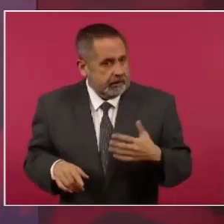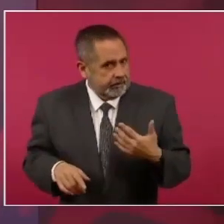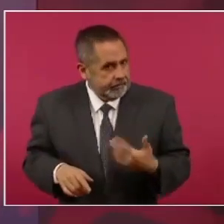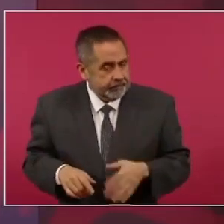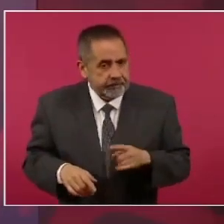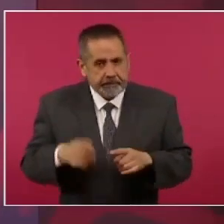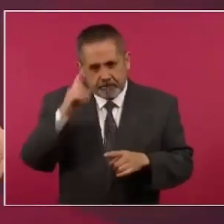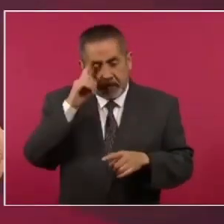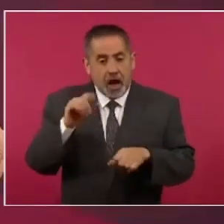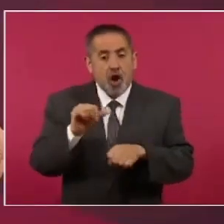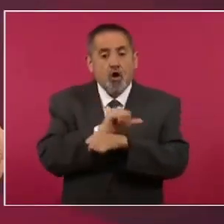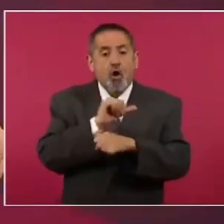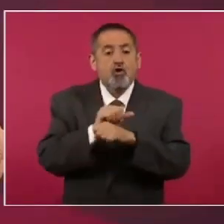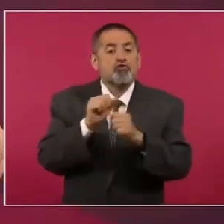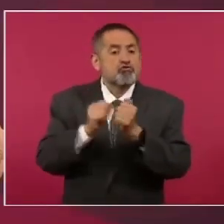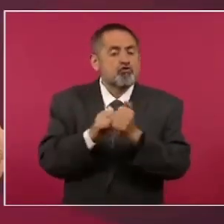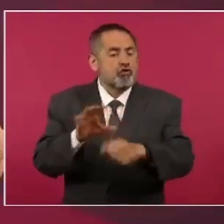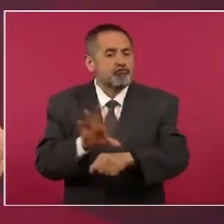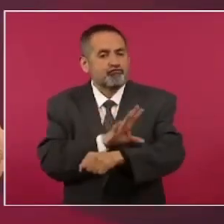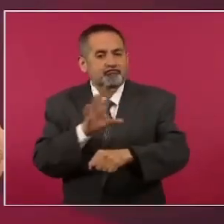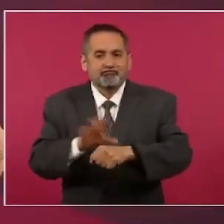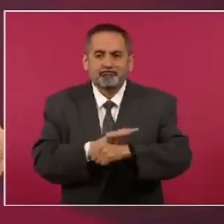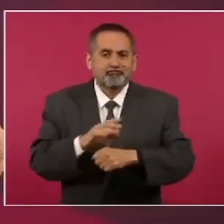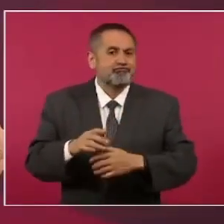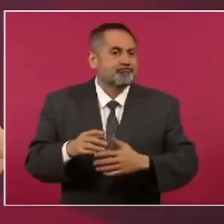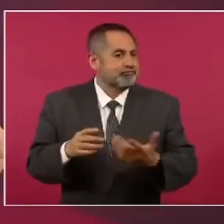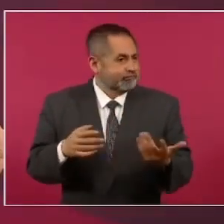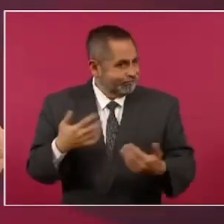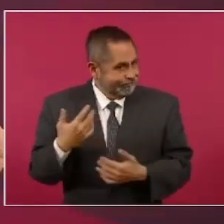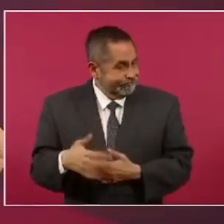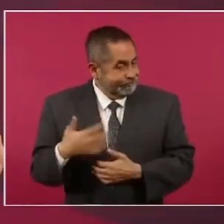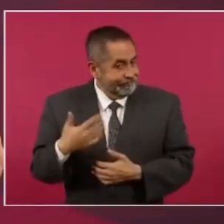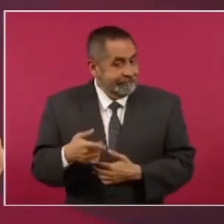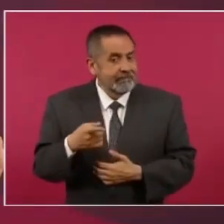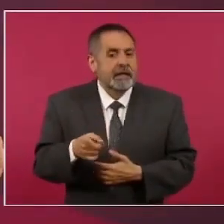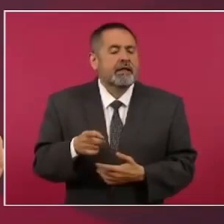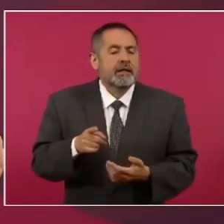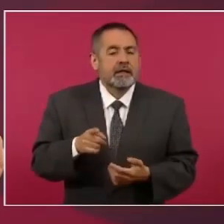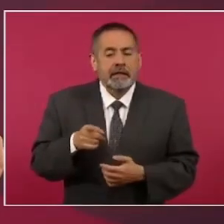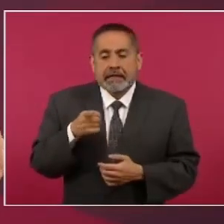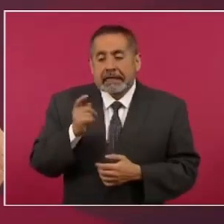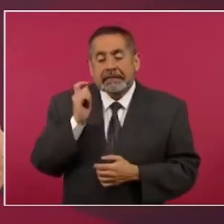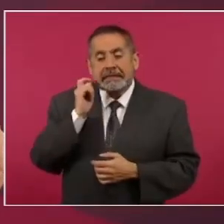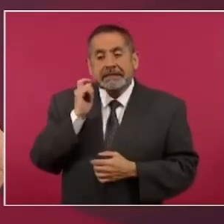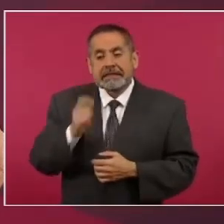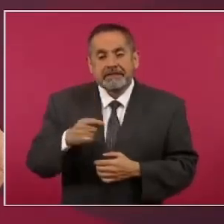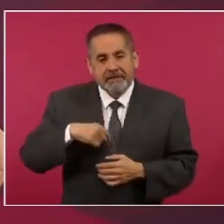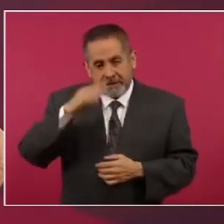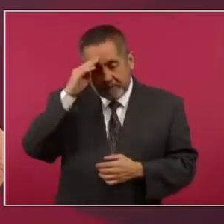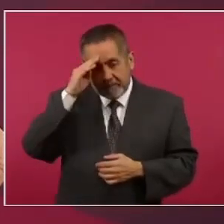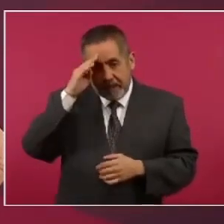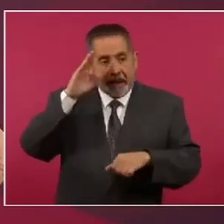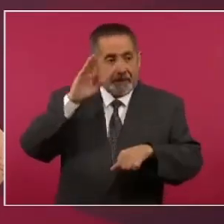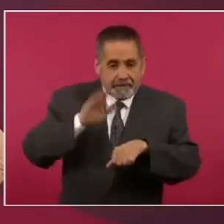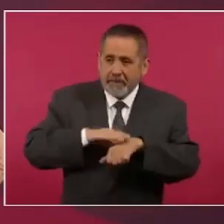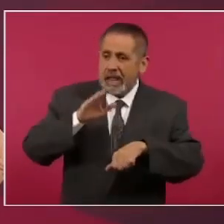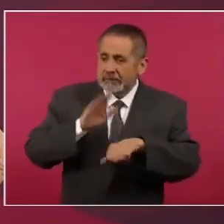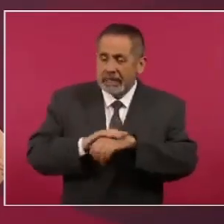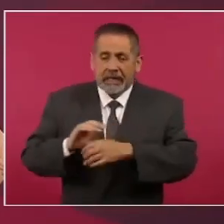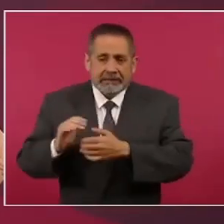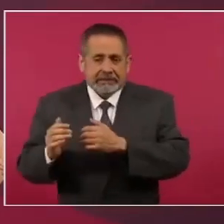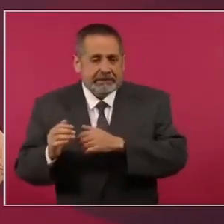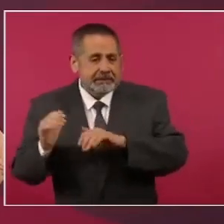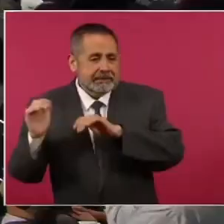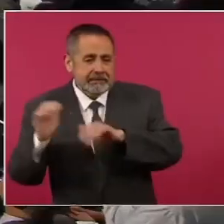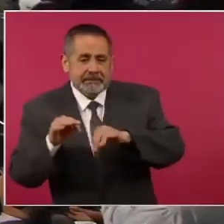para carros eléctricos, y todo esto significa más demanda